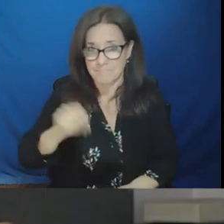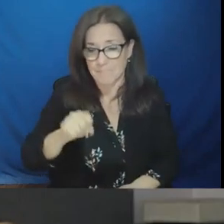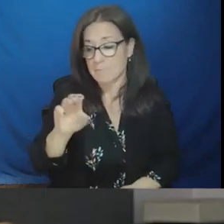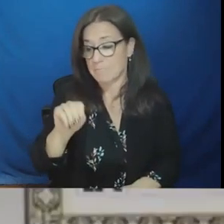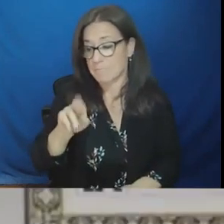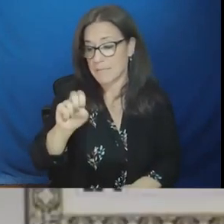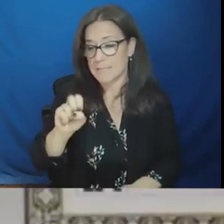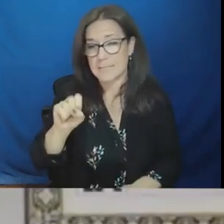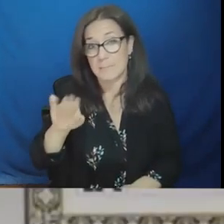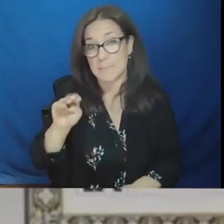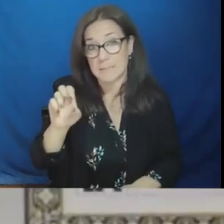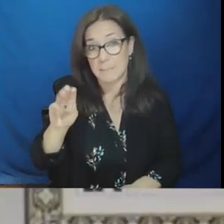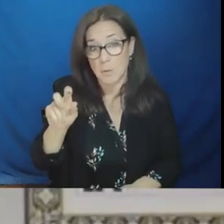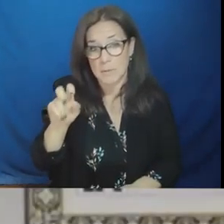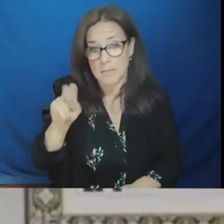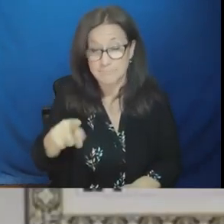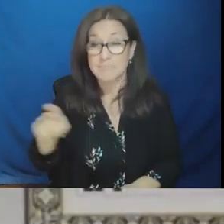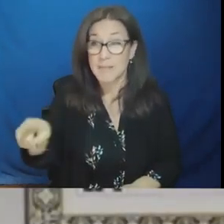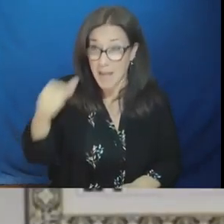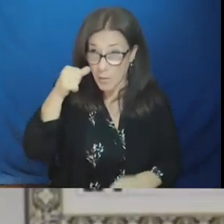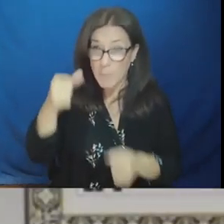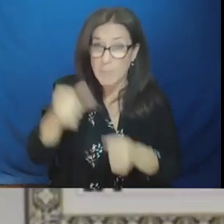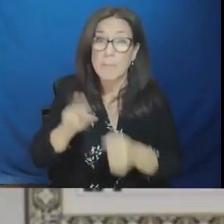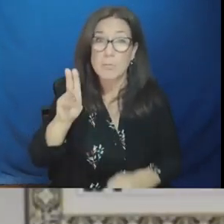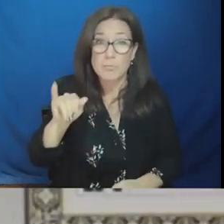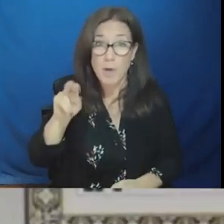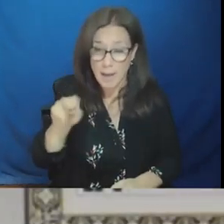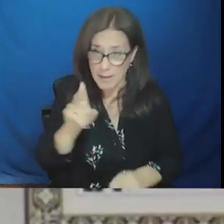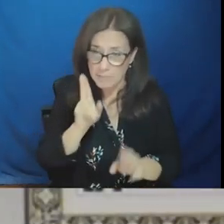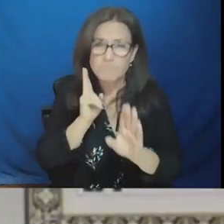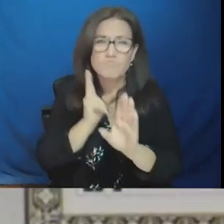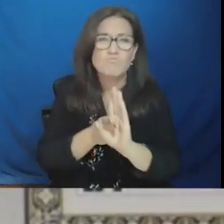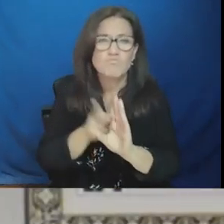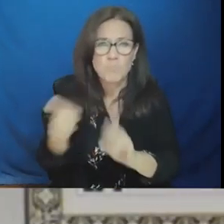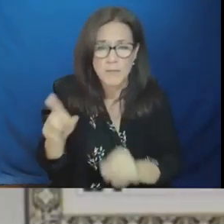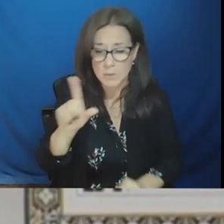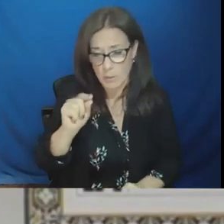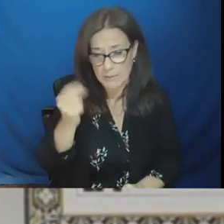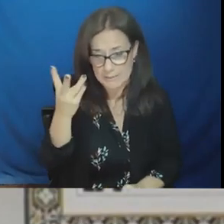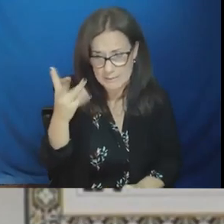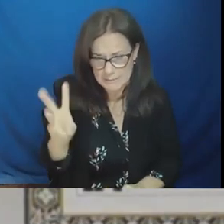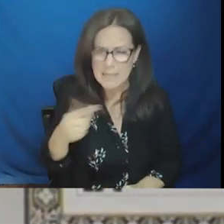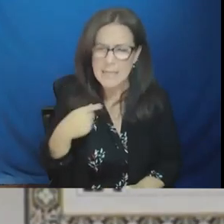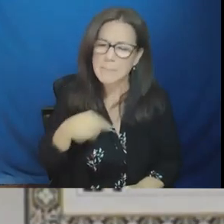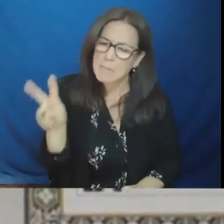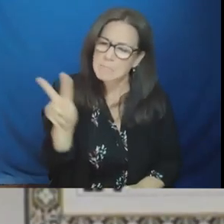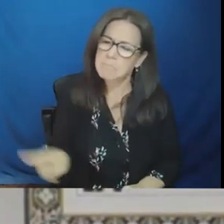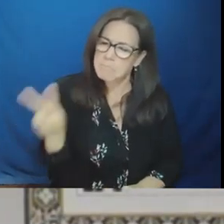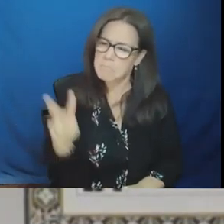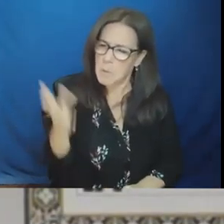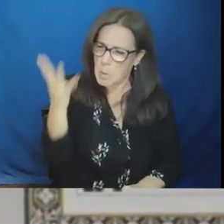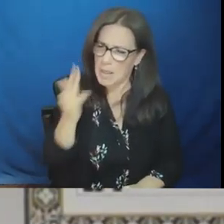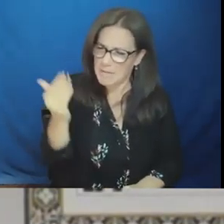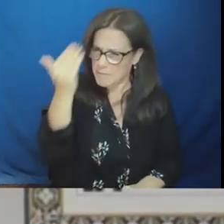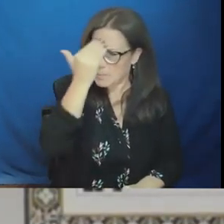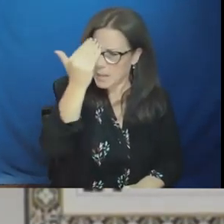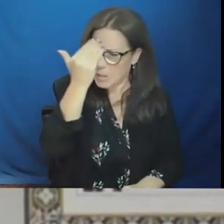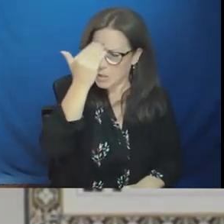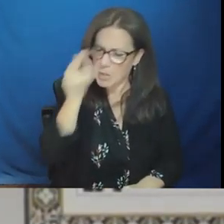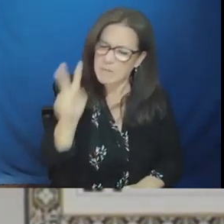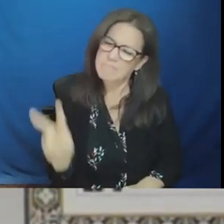entonces mis mejores deseos sin gracia pues yo recuerdo en el 2016 y lo